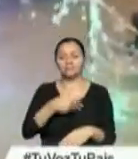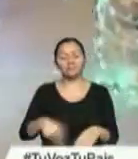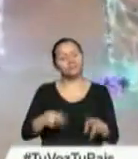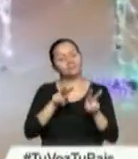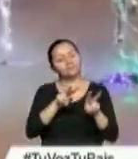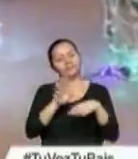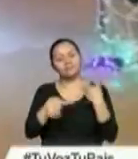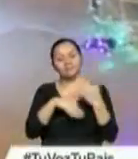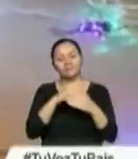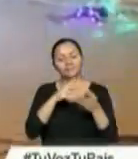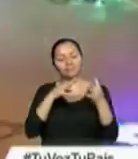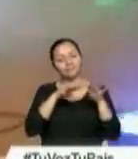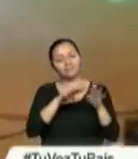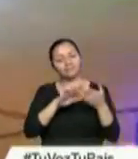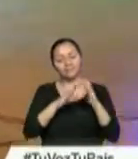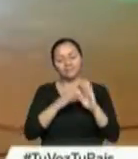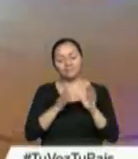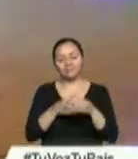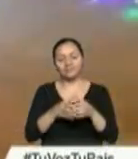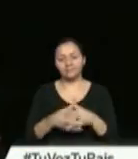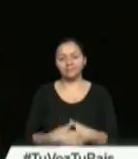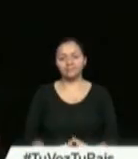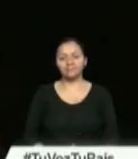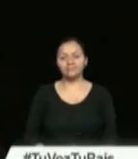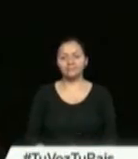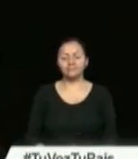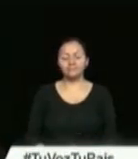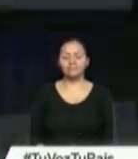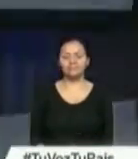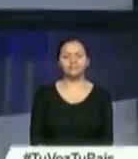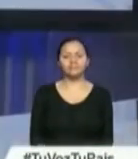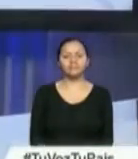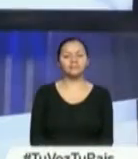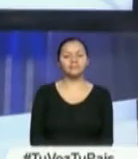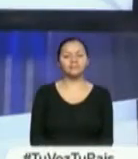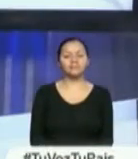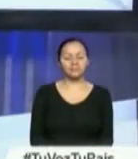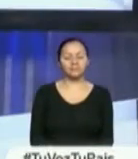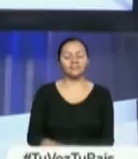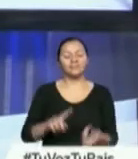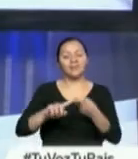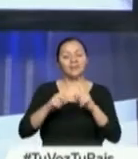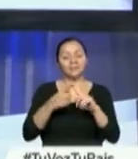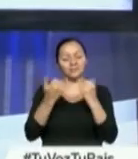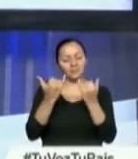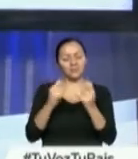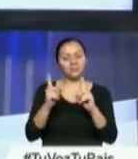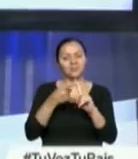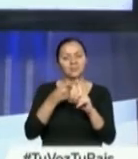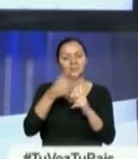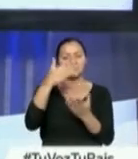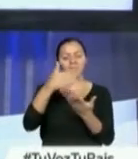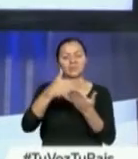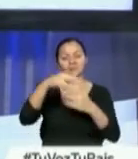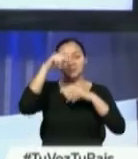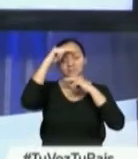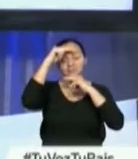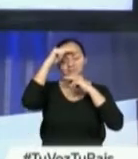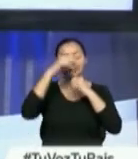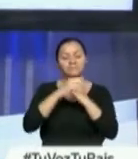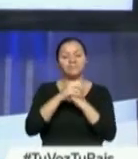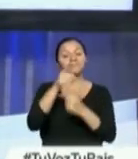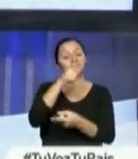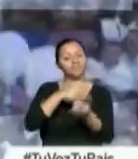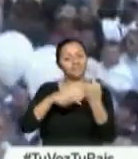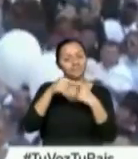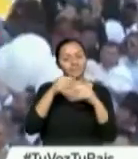de toda la población. Carolina Díaz, Noticiero Ciudadano. Amigos, hacemos la primera pausa de esta noche. Al regresar